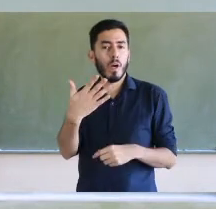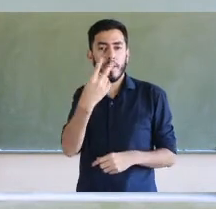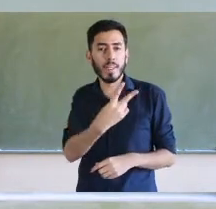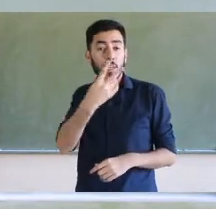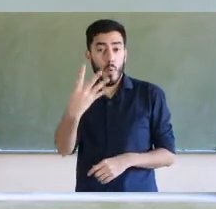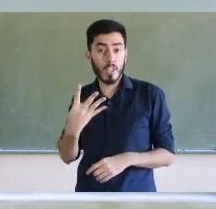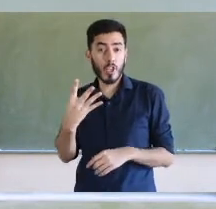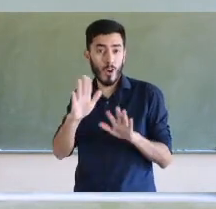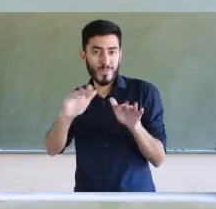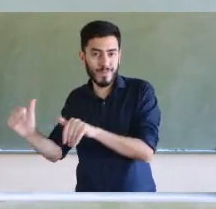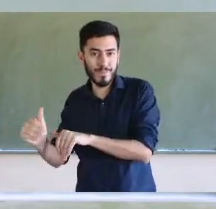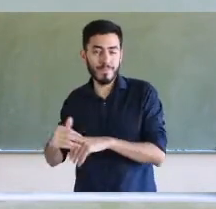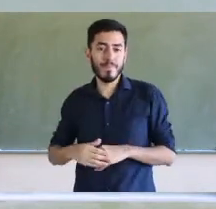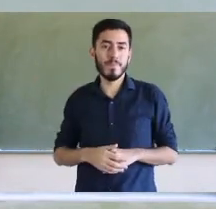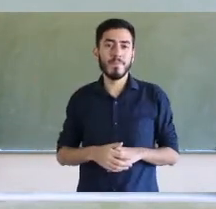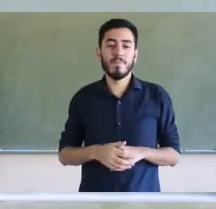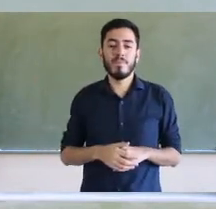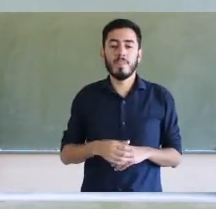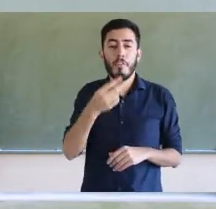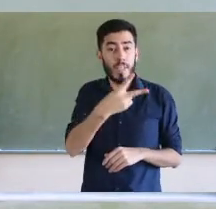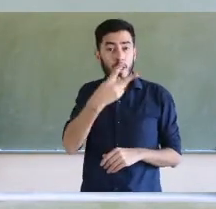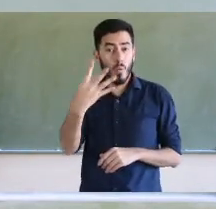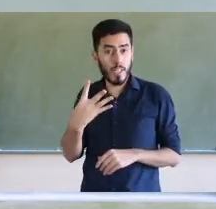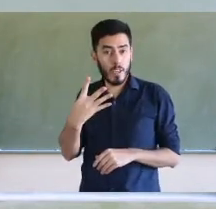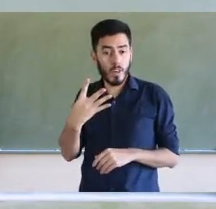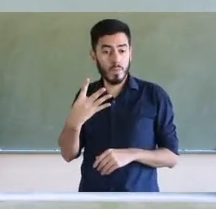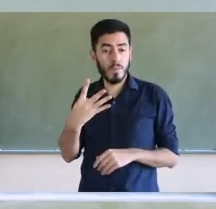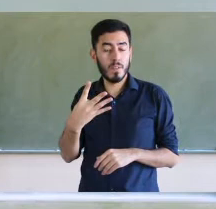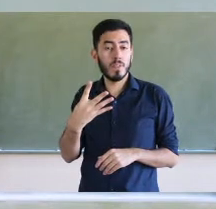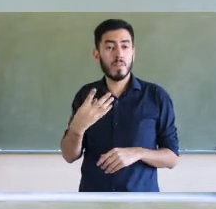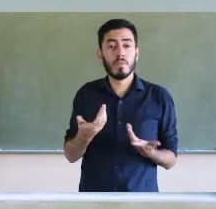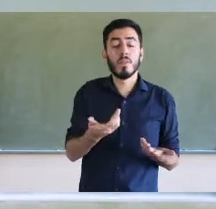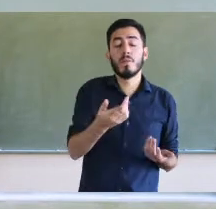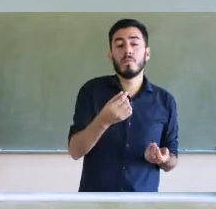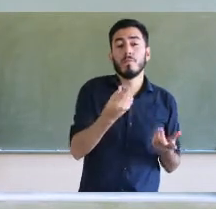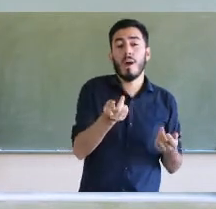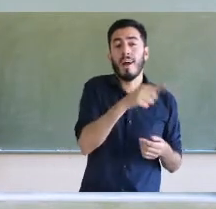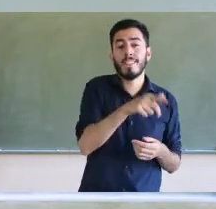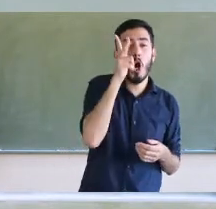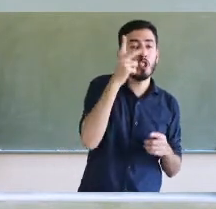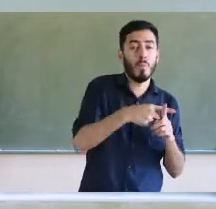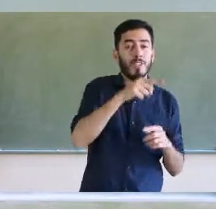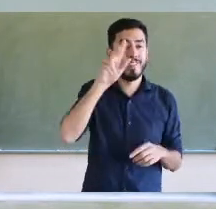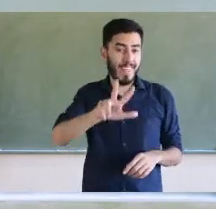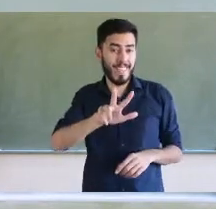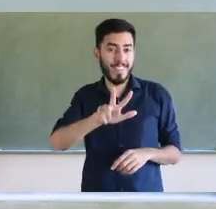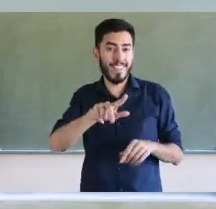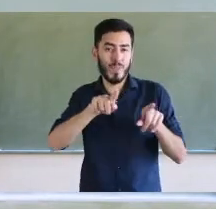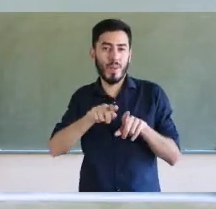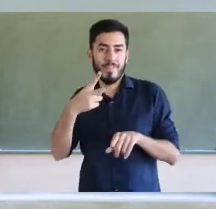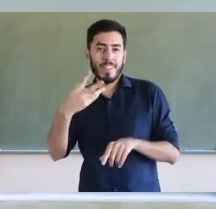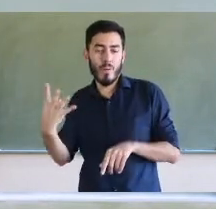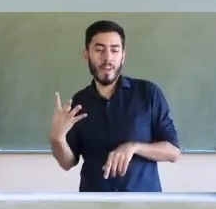buscar 24, por ejemplo. 24, lo multipliqué por 3, entonces al 8 lo multipliqué